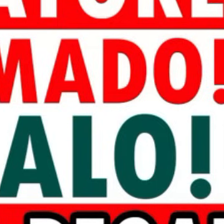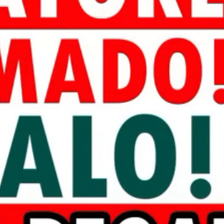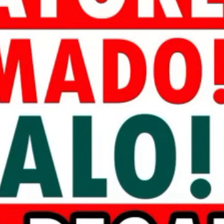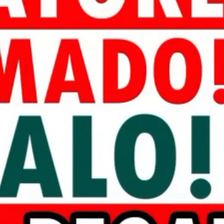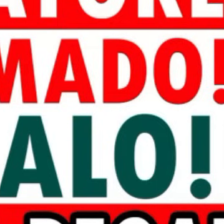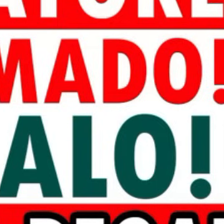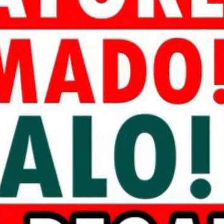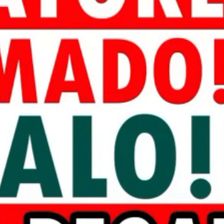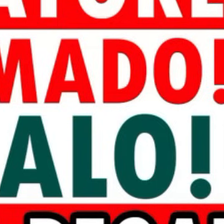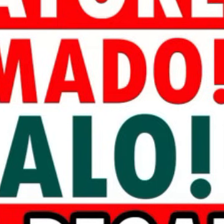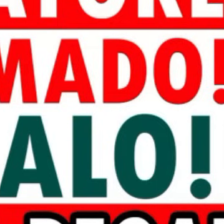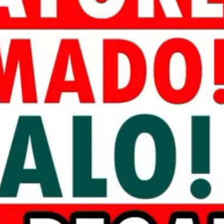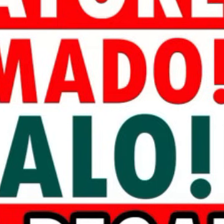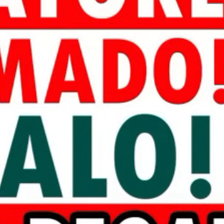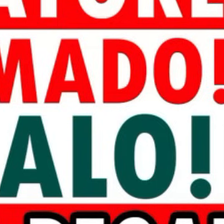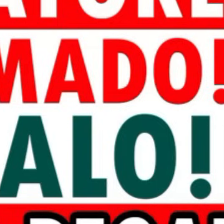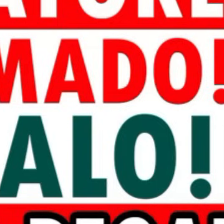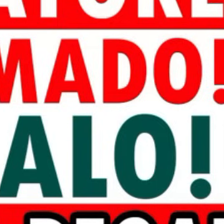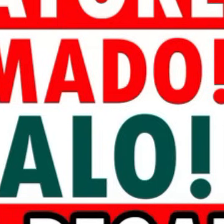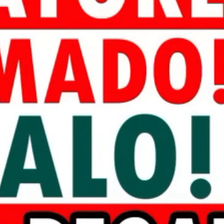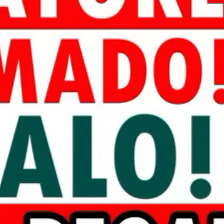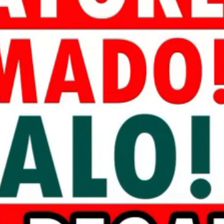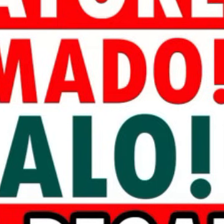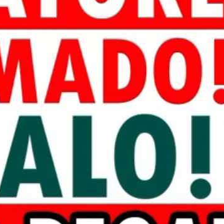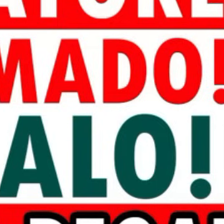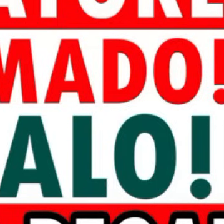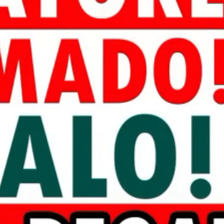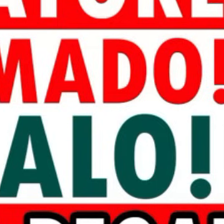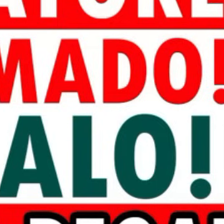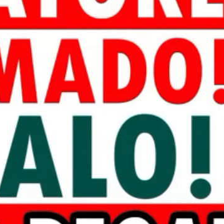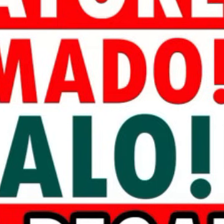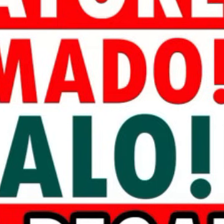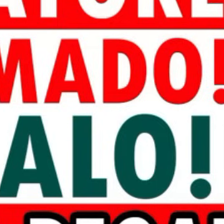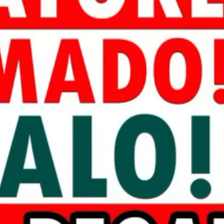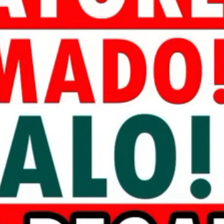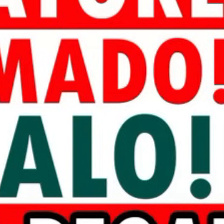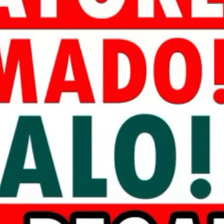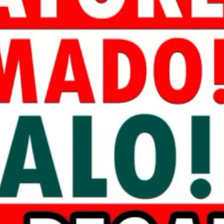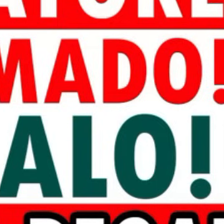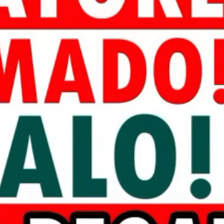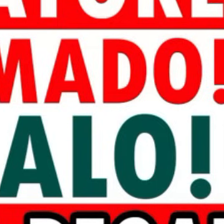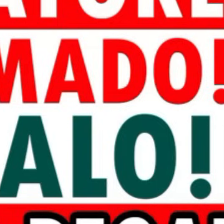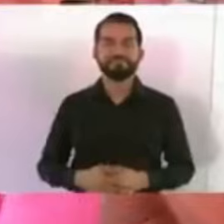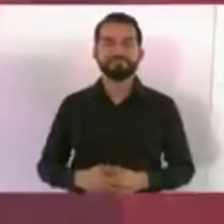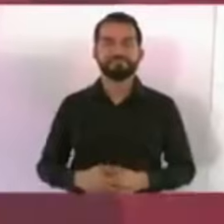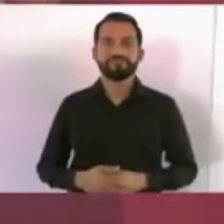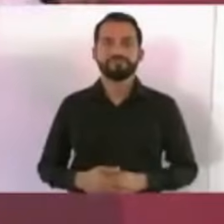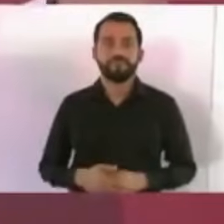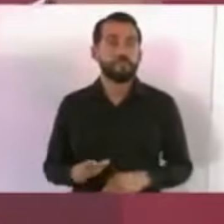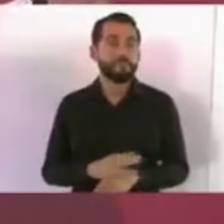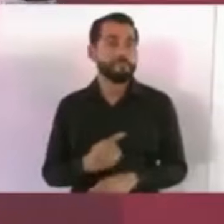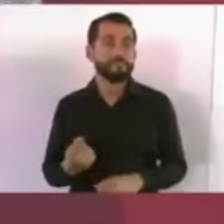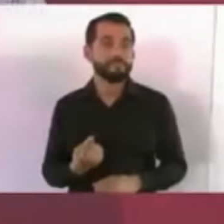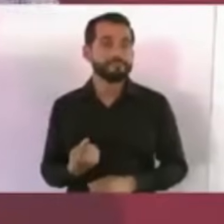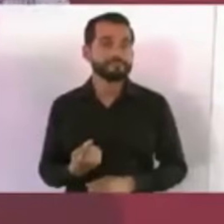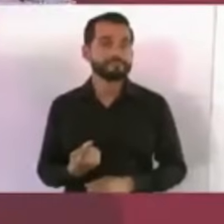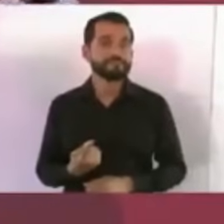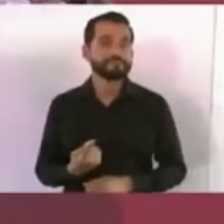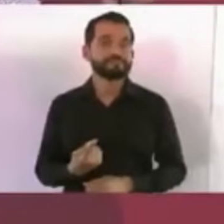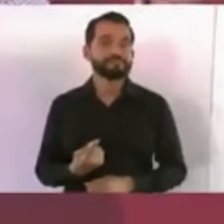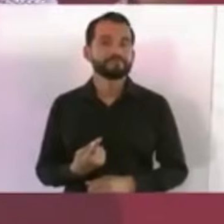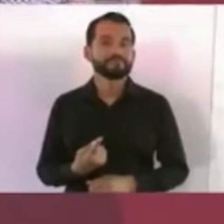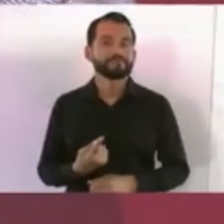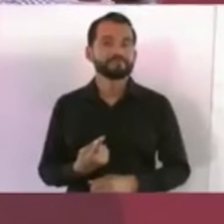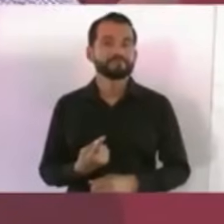esta nochecita, así que por favor acompáñeme durante este video. Porque